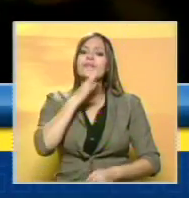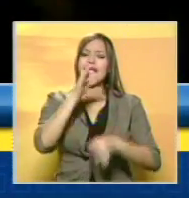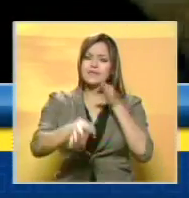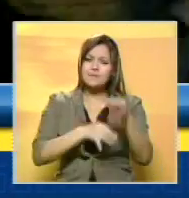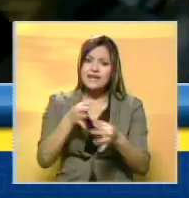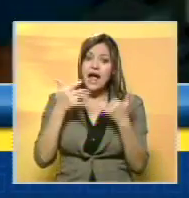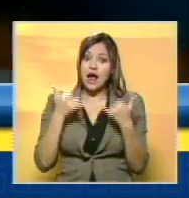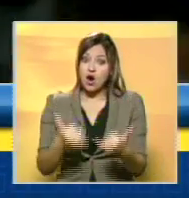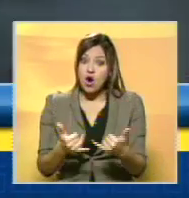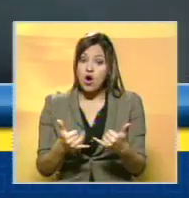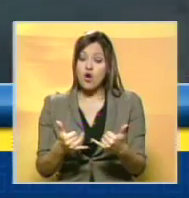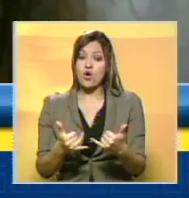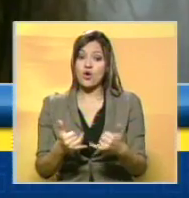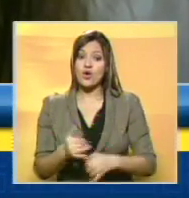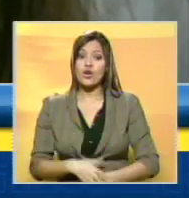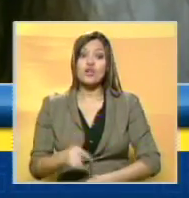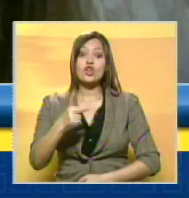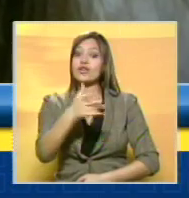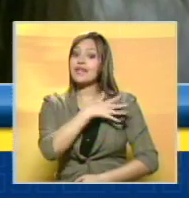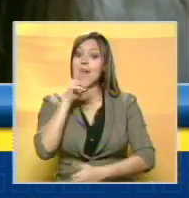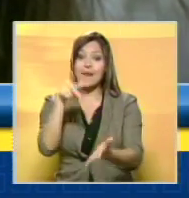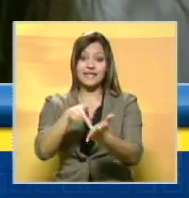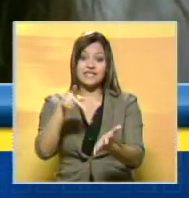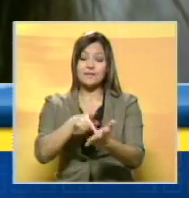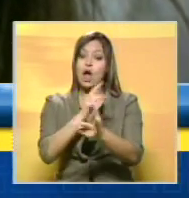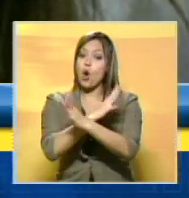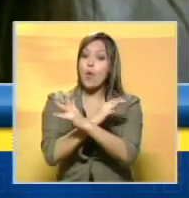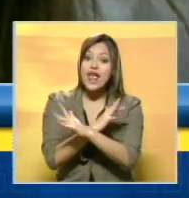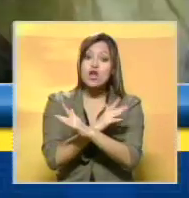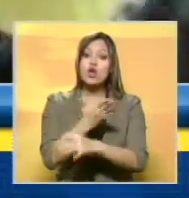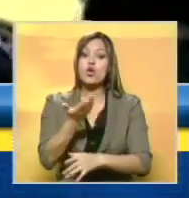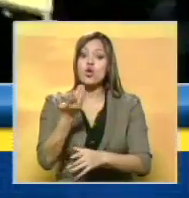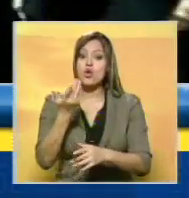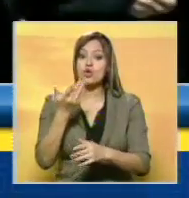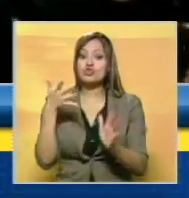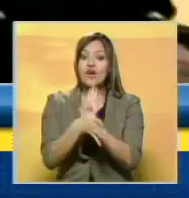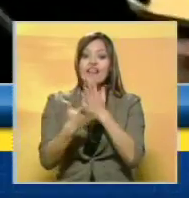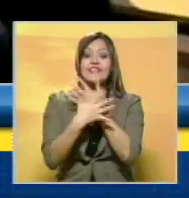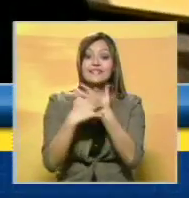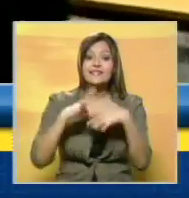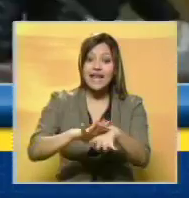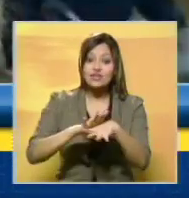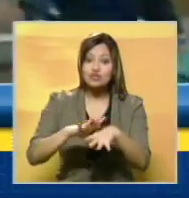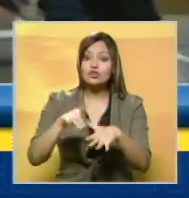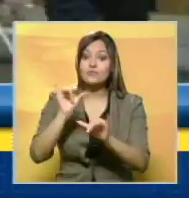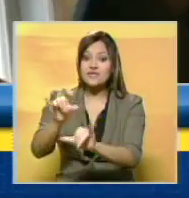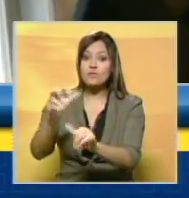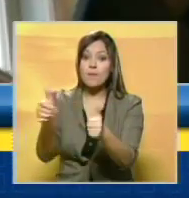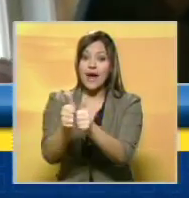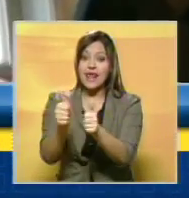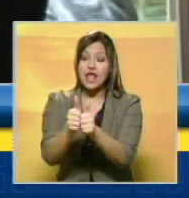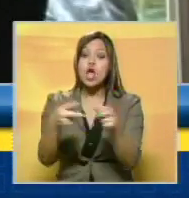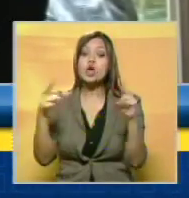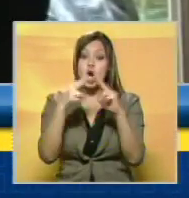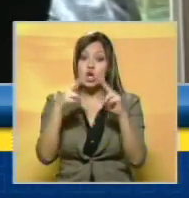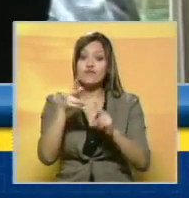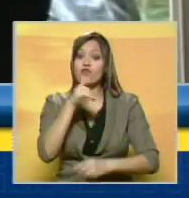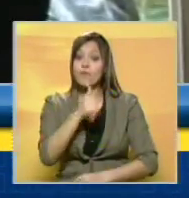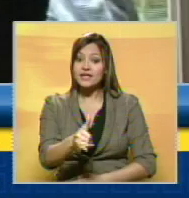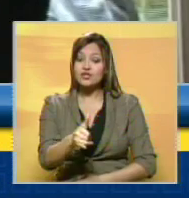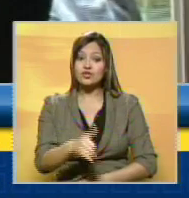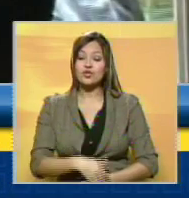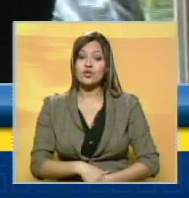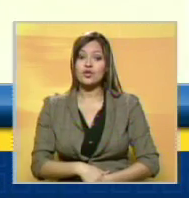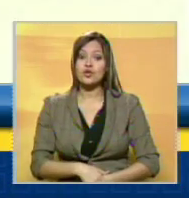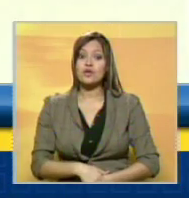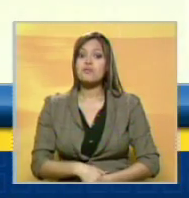que establecía que la víctima no quiso participar en un juego sexual propuesto por la pareja. Tras conocerse la noticia, Knox